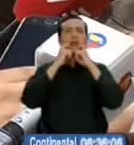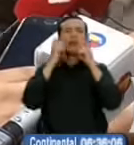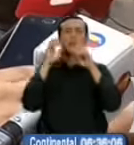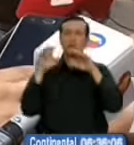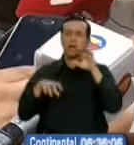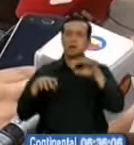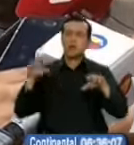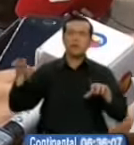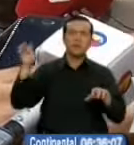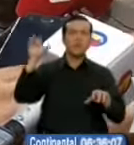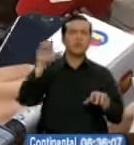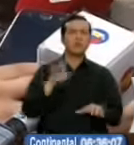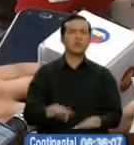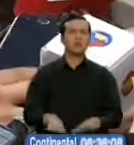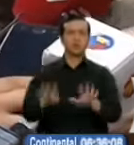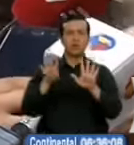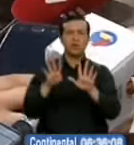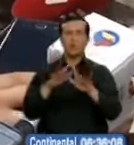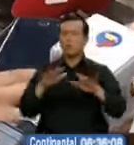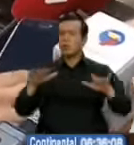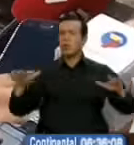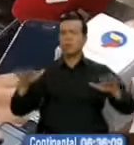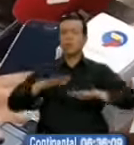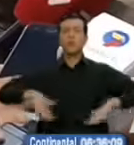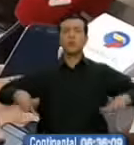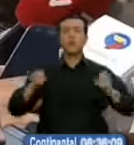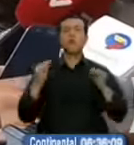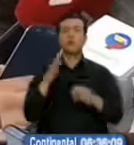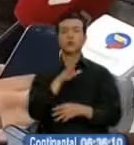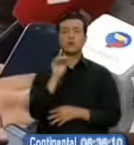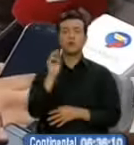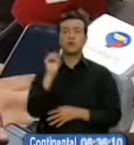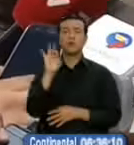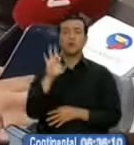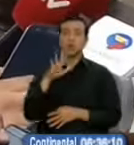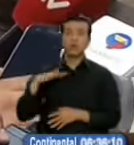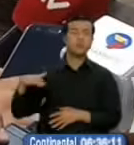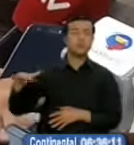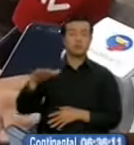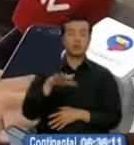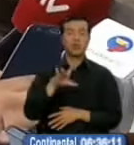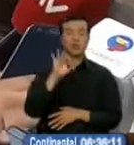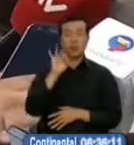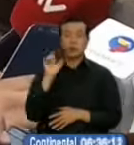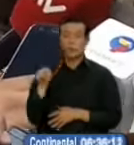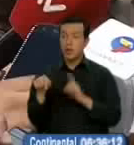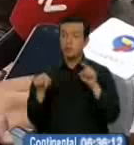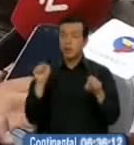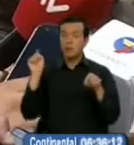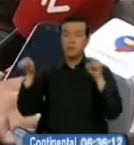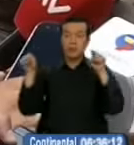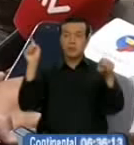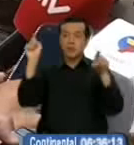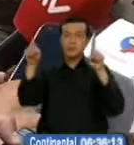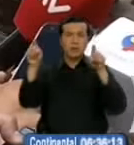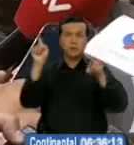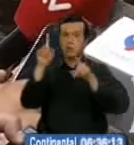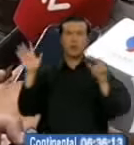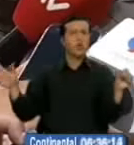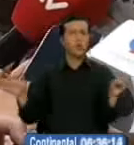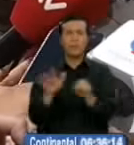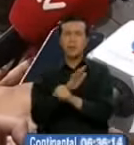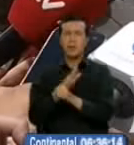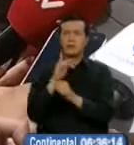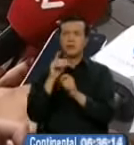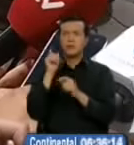campo de cubre hasta 500 metros a la redonda en estos 9 puntos. Entonces, básicamente estamos cubiertos en todas las